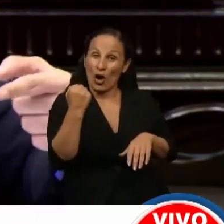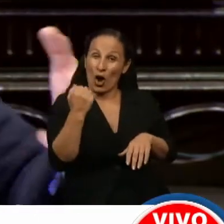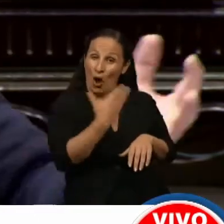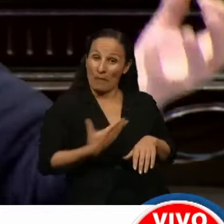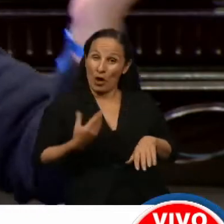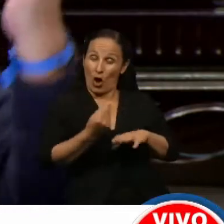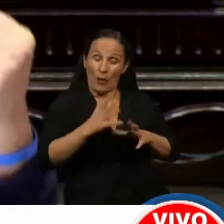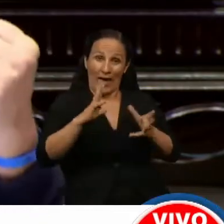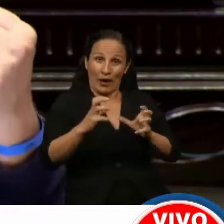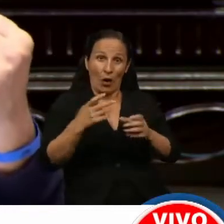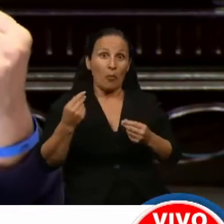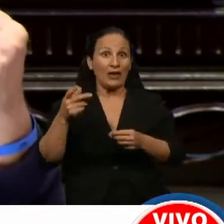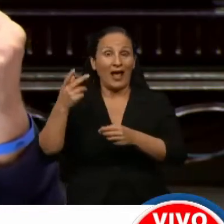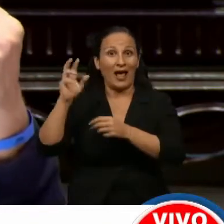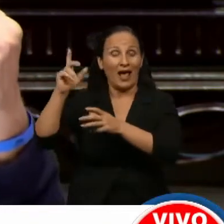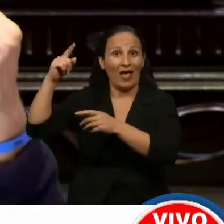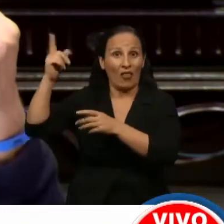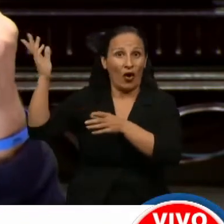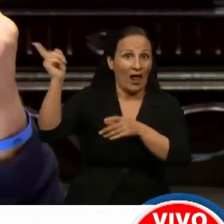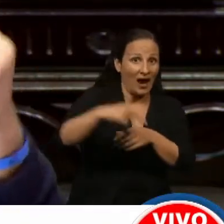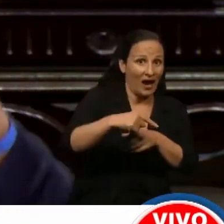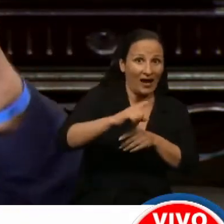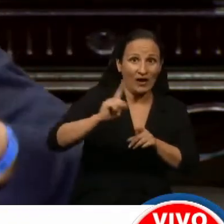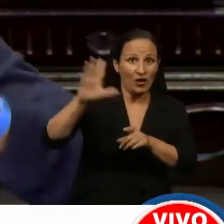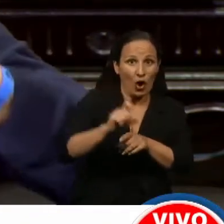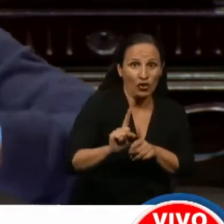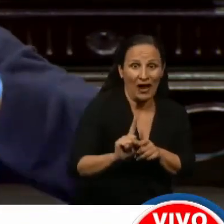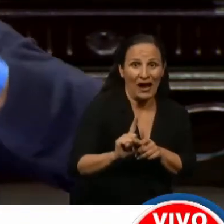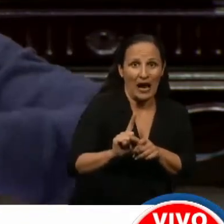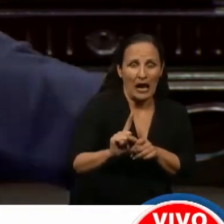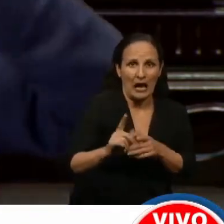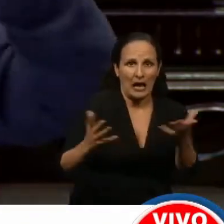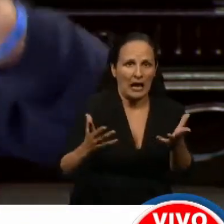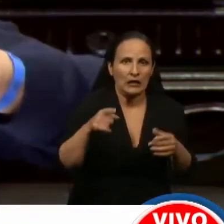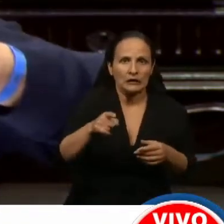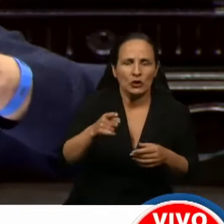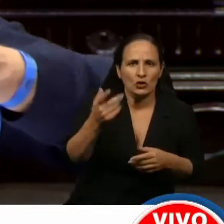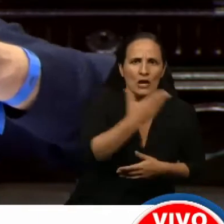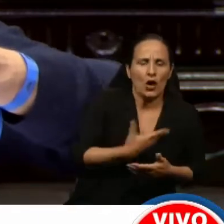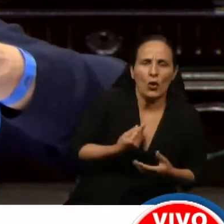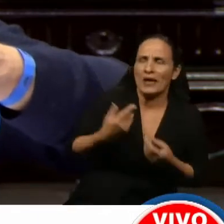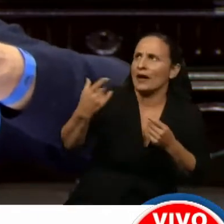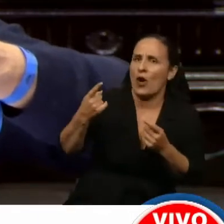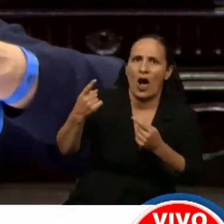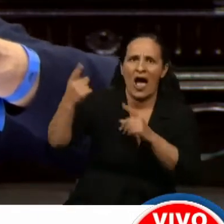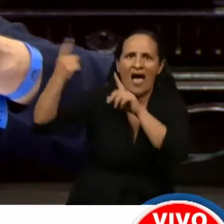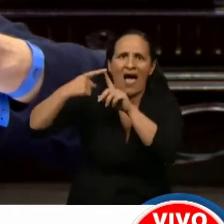gobierno porque no ingresan. Y el gobierno se ve obligado a ir a buscar financiamiento afuera.